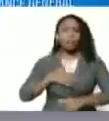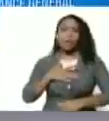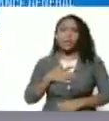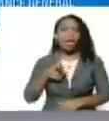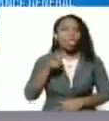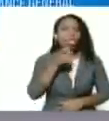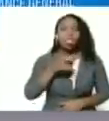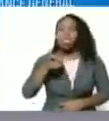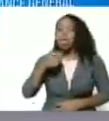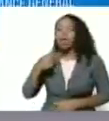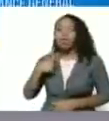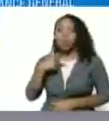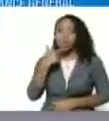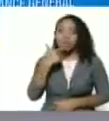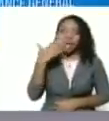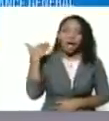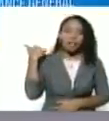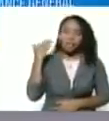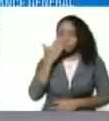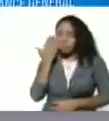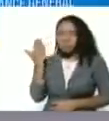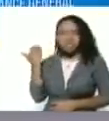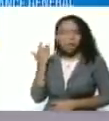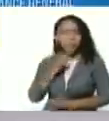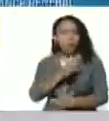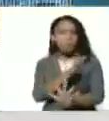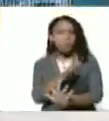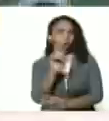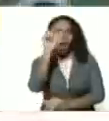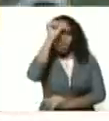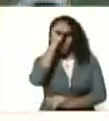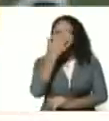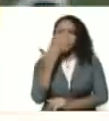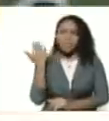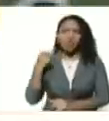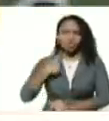en estos días, el domingo antepasado,